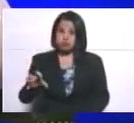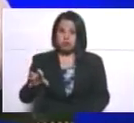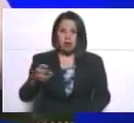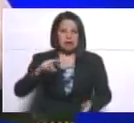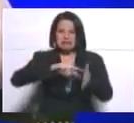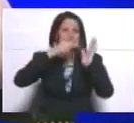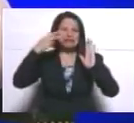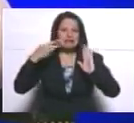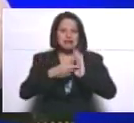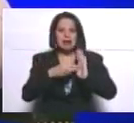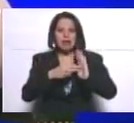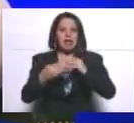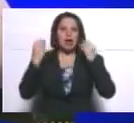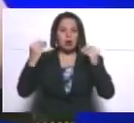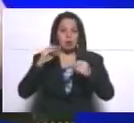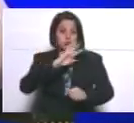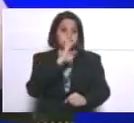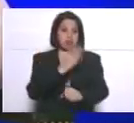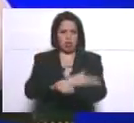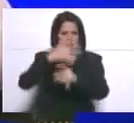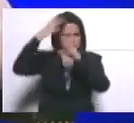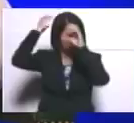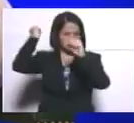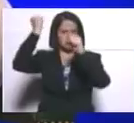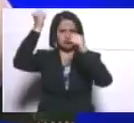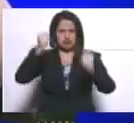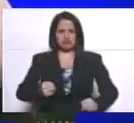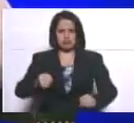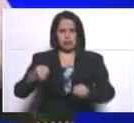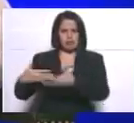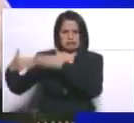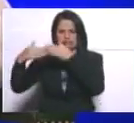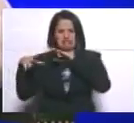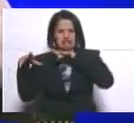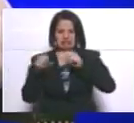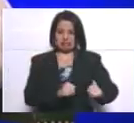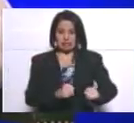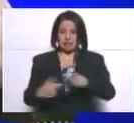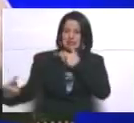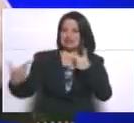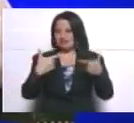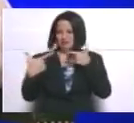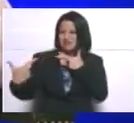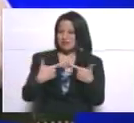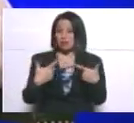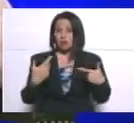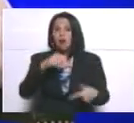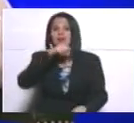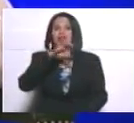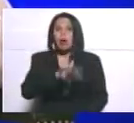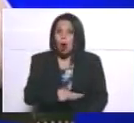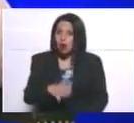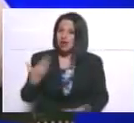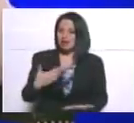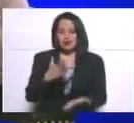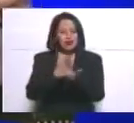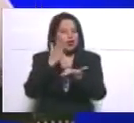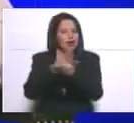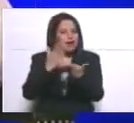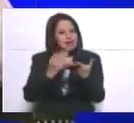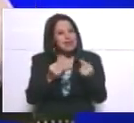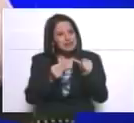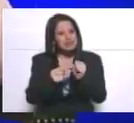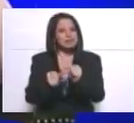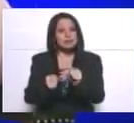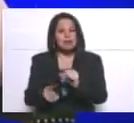enfrentado a poderes coloniales e imperiales. Y esa es la confrontación histórica que todavía está presente en nuestro proceso, porque cuando nosotros